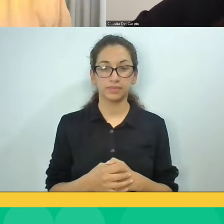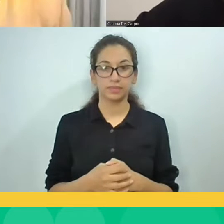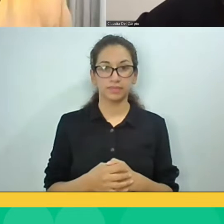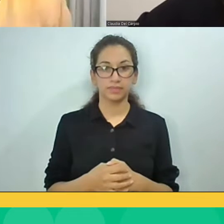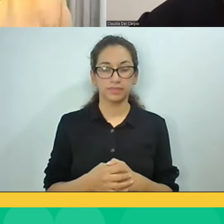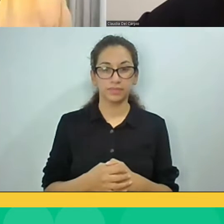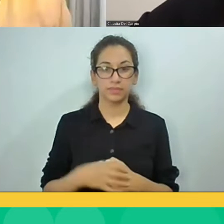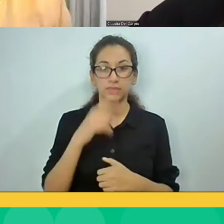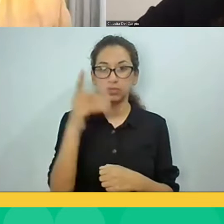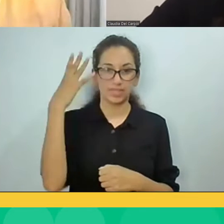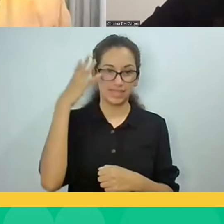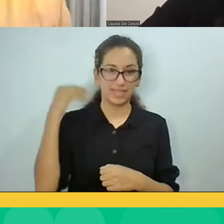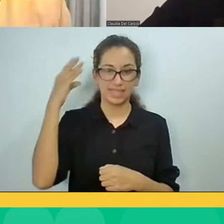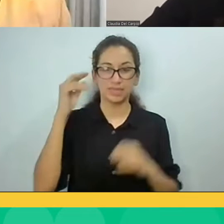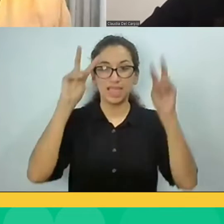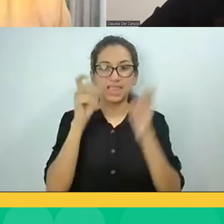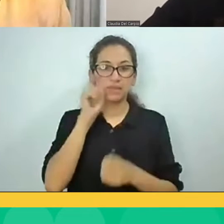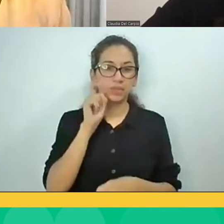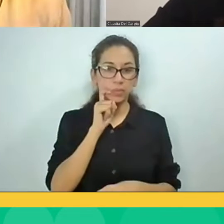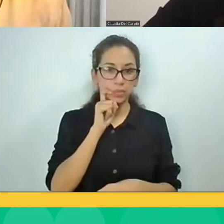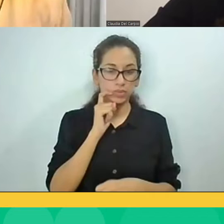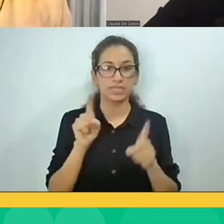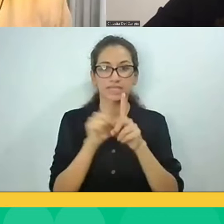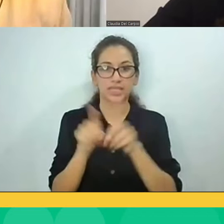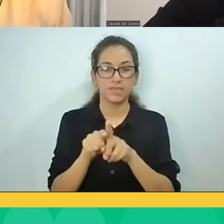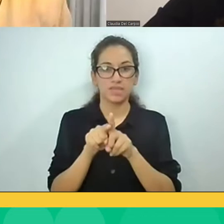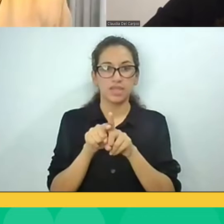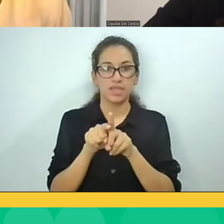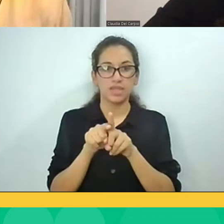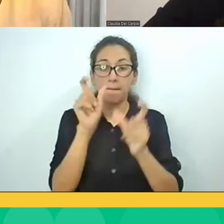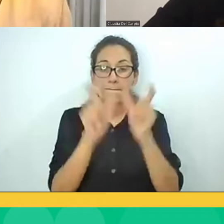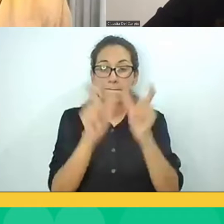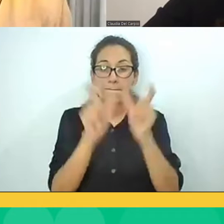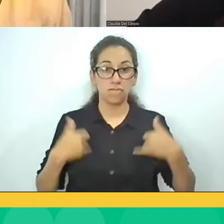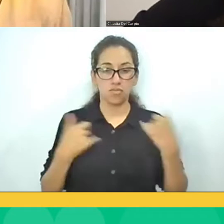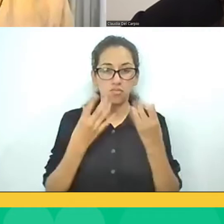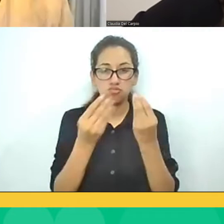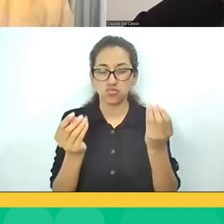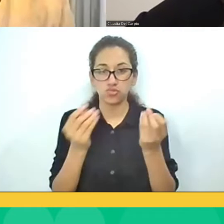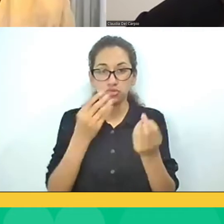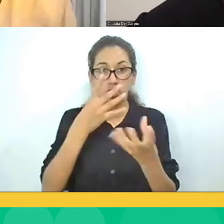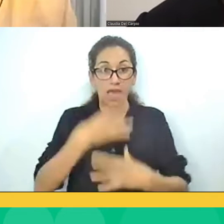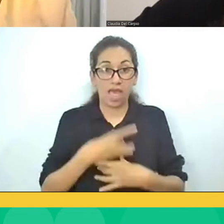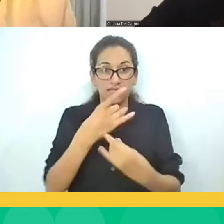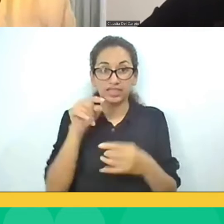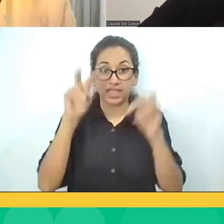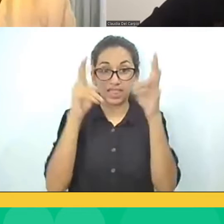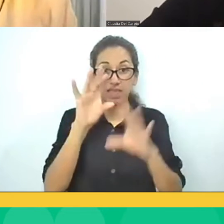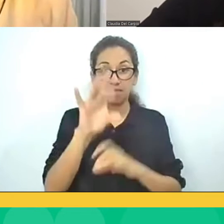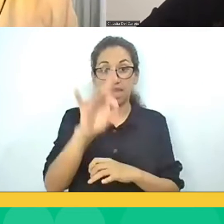como especialista en el tema de sexualidad y por la acogida que ha sido señalado, porque es un tema que ha sido seleccionado también